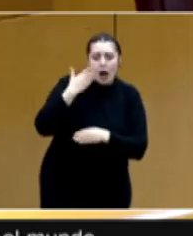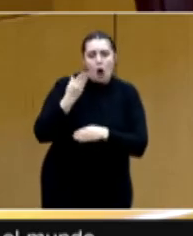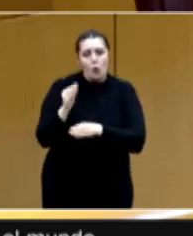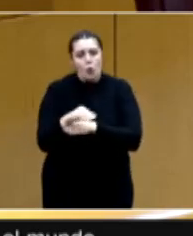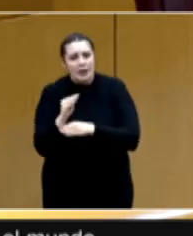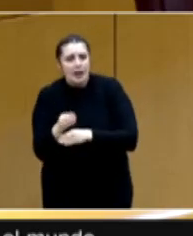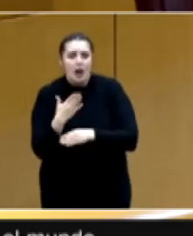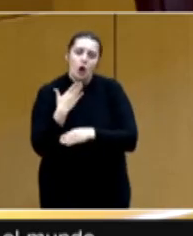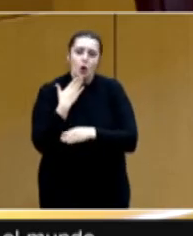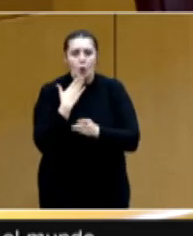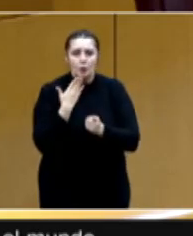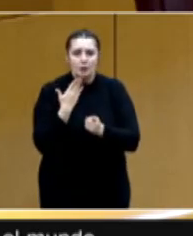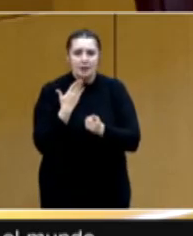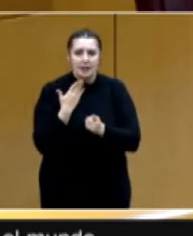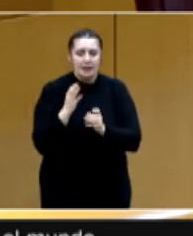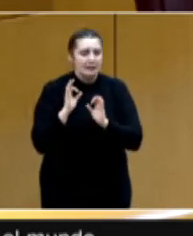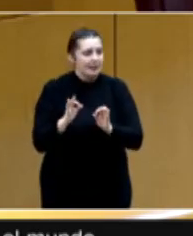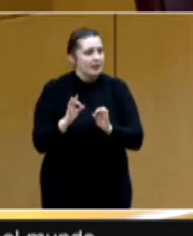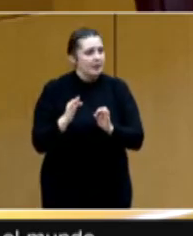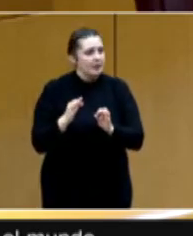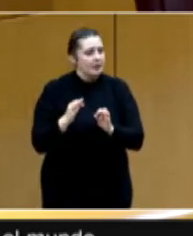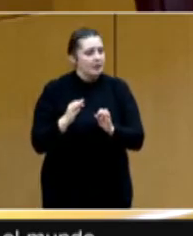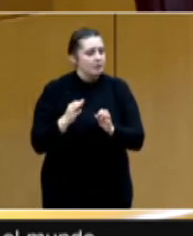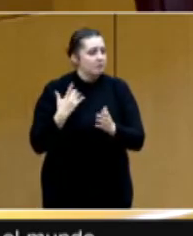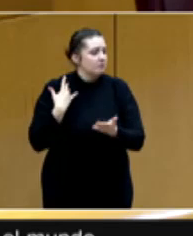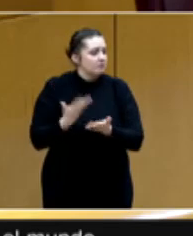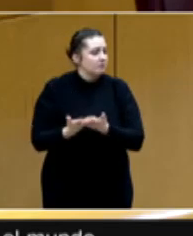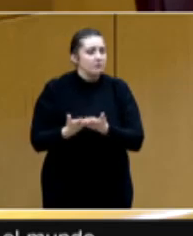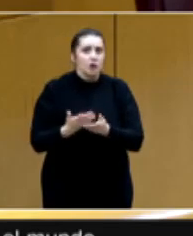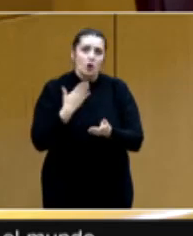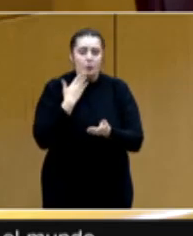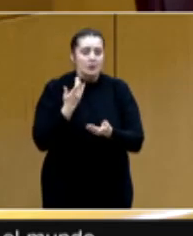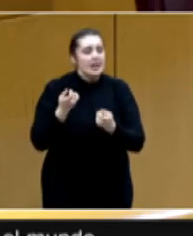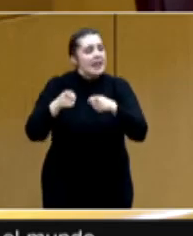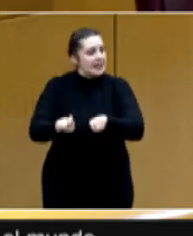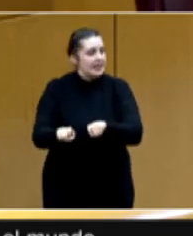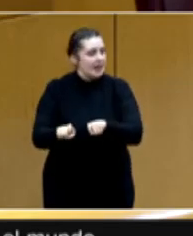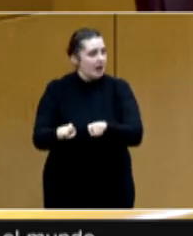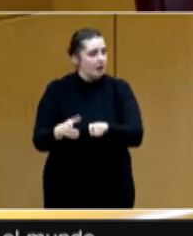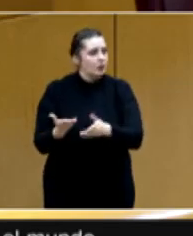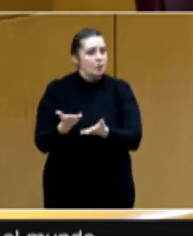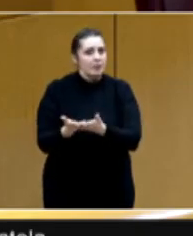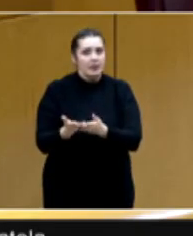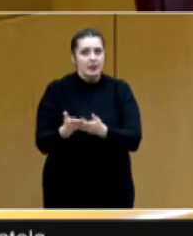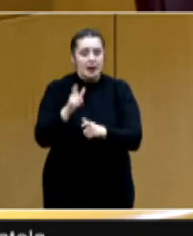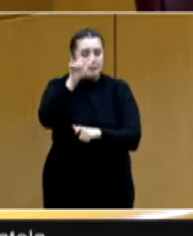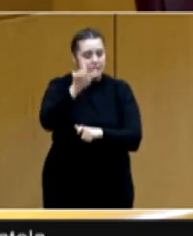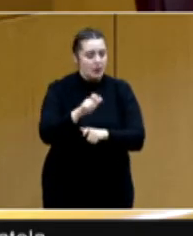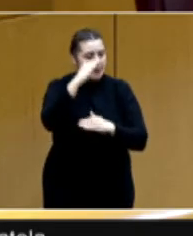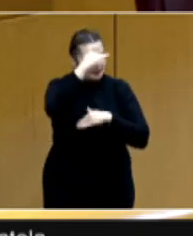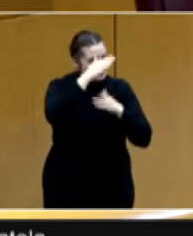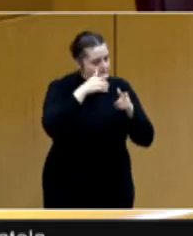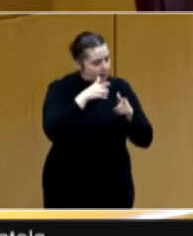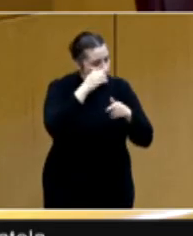está ocurriendo no que vas a pedir una cita y en vez de atender a la persona con discapacidad